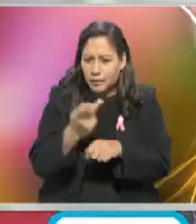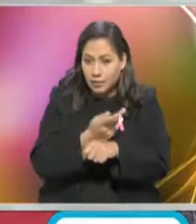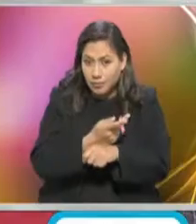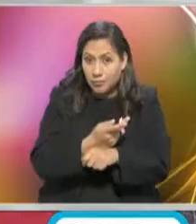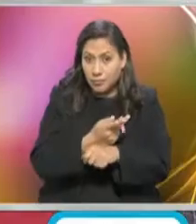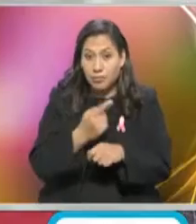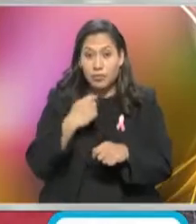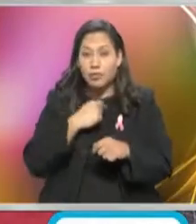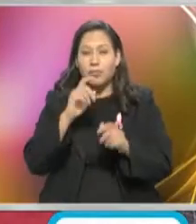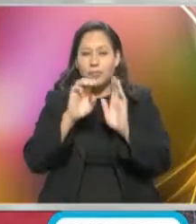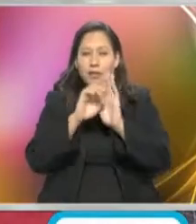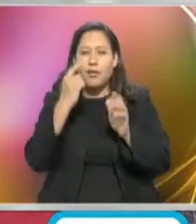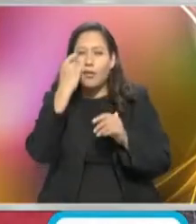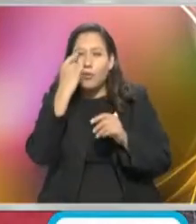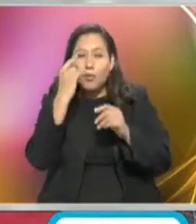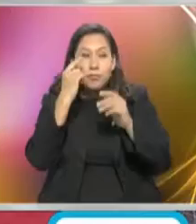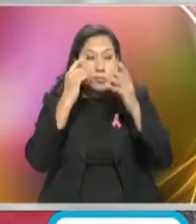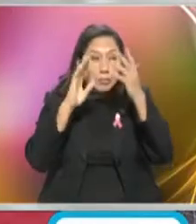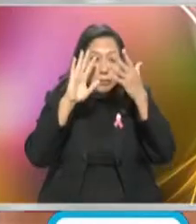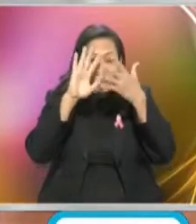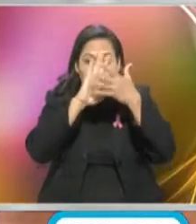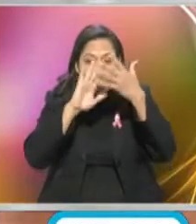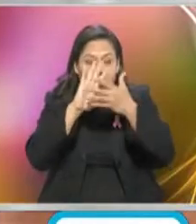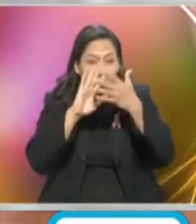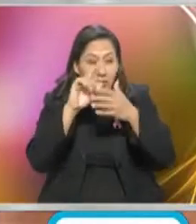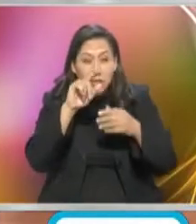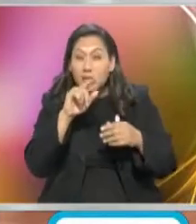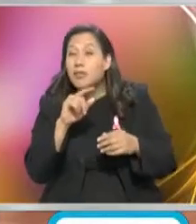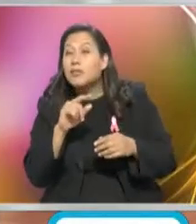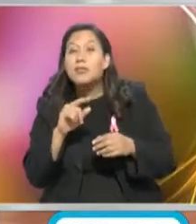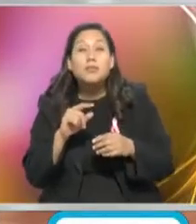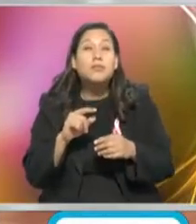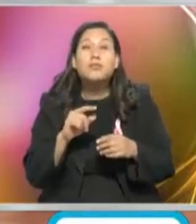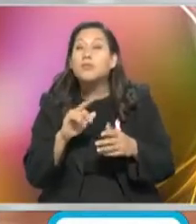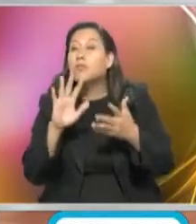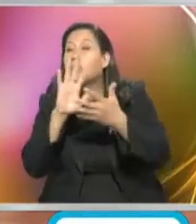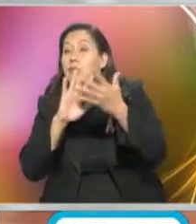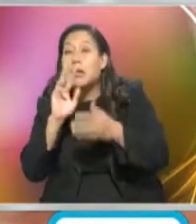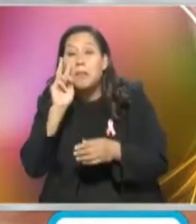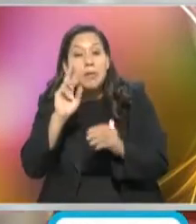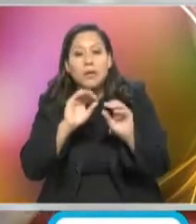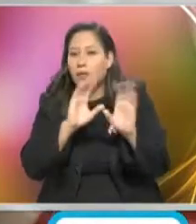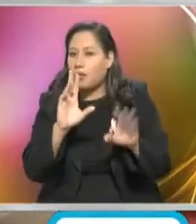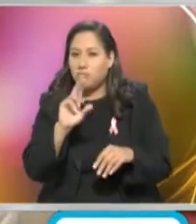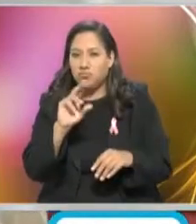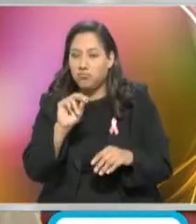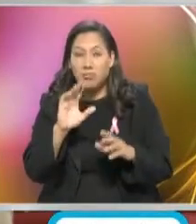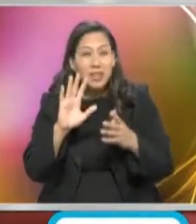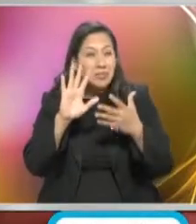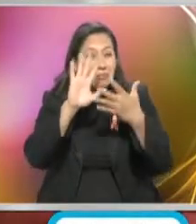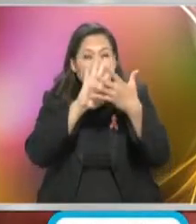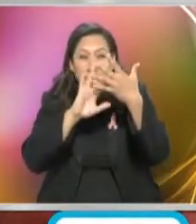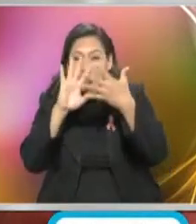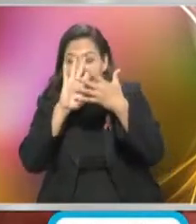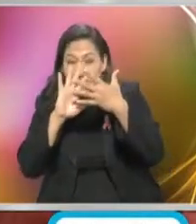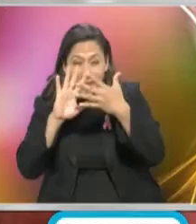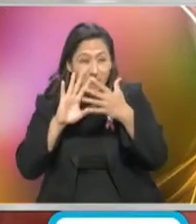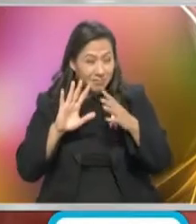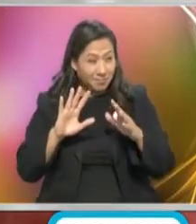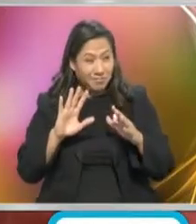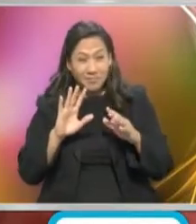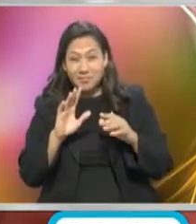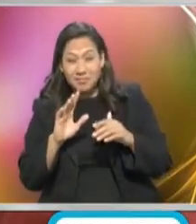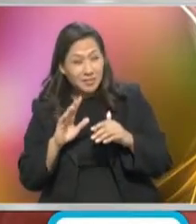tenemos miopía? Cuando tenemos miopía no vemos las cosas claramente, ¿cierto? Borrosas, ¿no? Distorsionadas. Claro, no